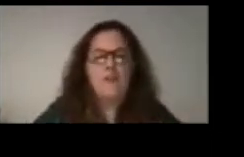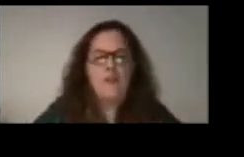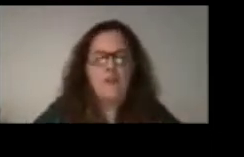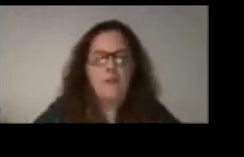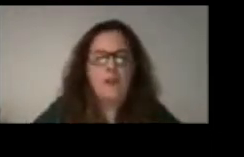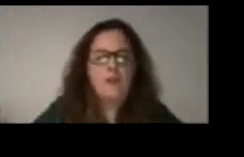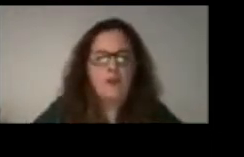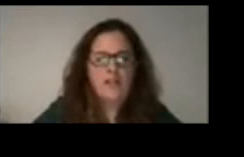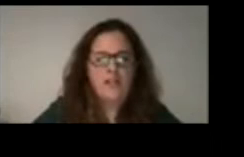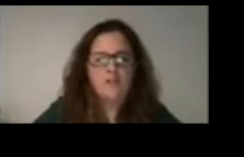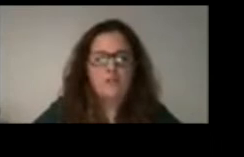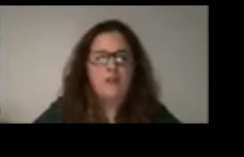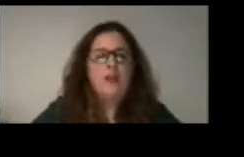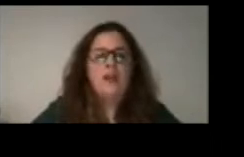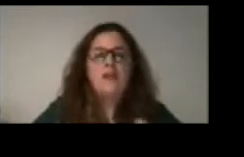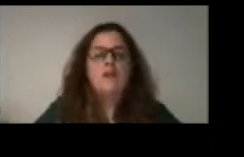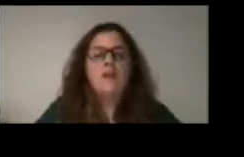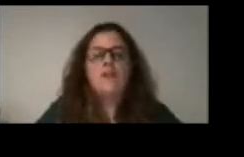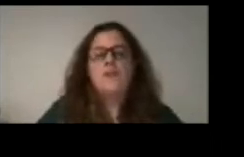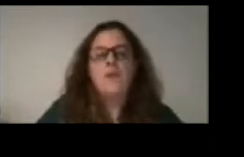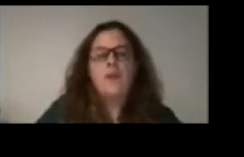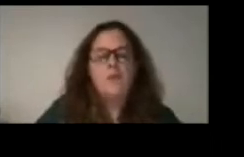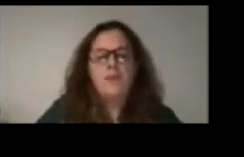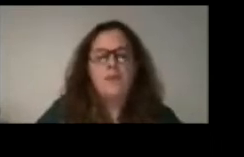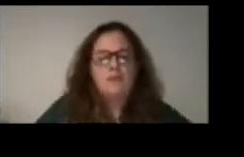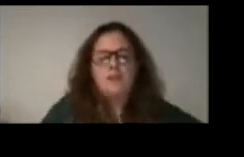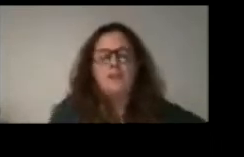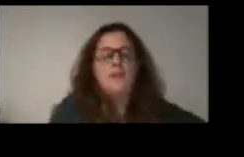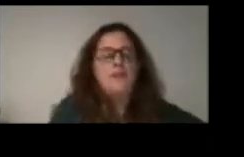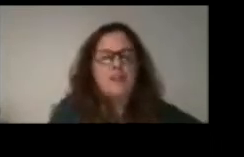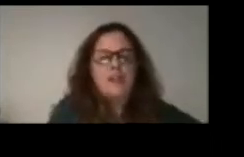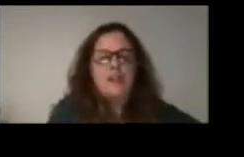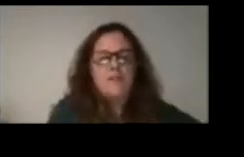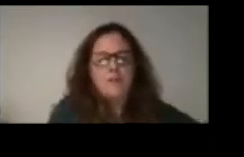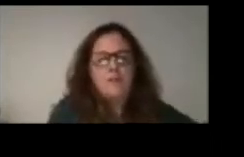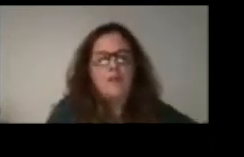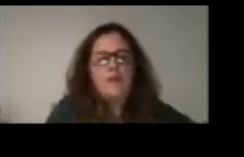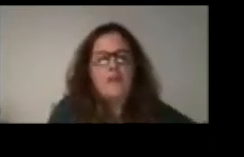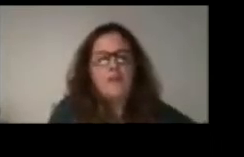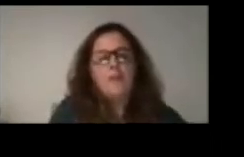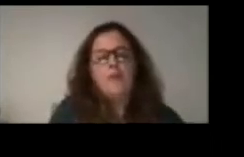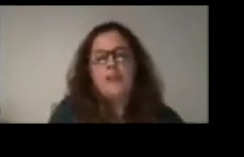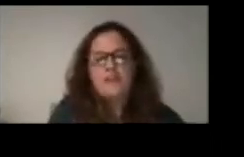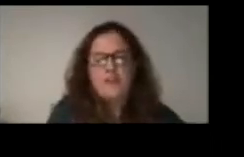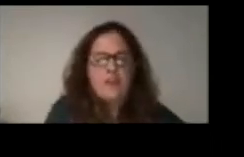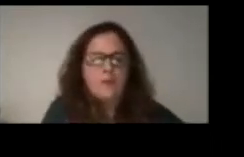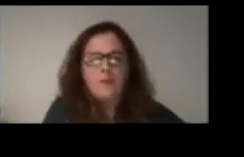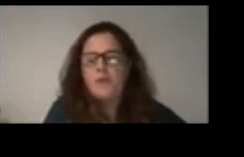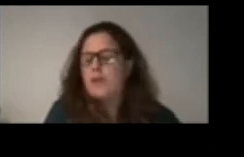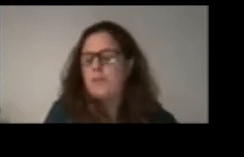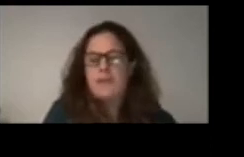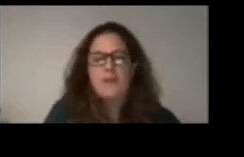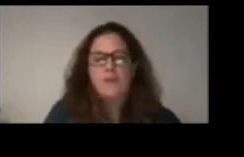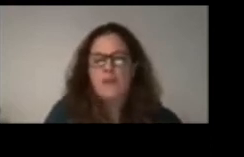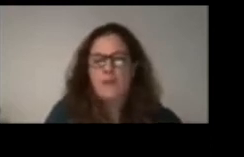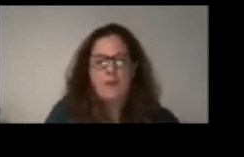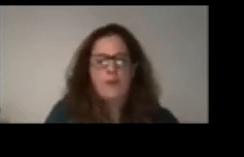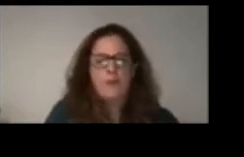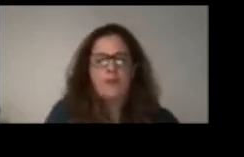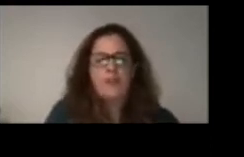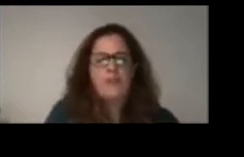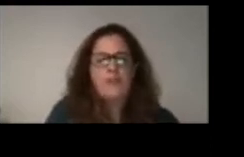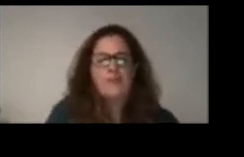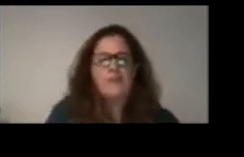dicha solicitud al Congreso, el Congreso no es competente, no tiene la información en sus archivos, porque aparte no es